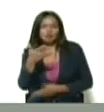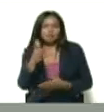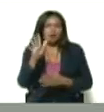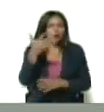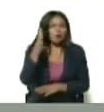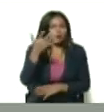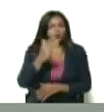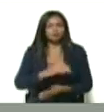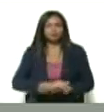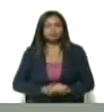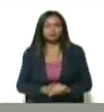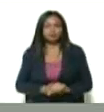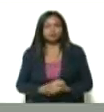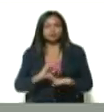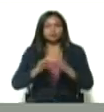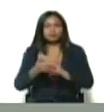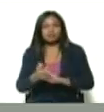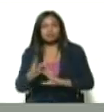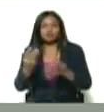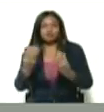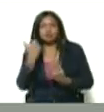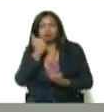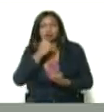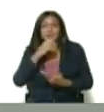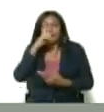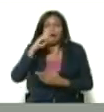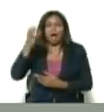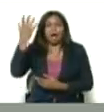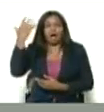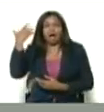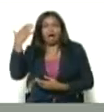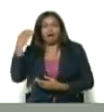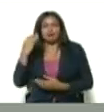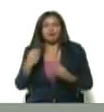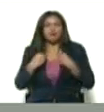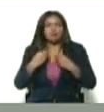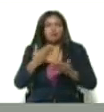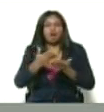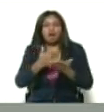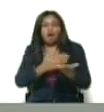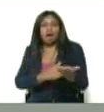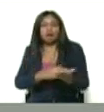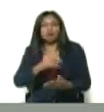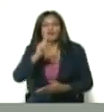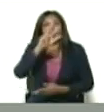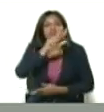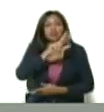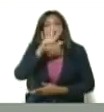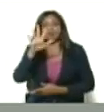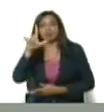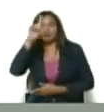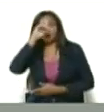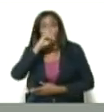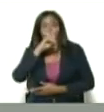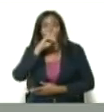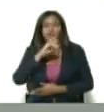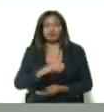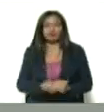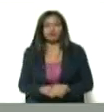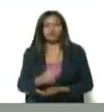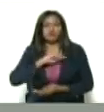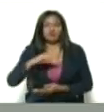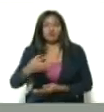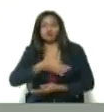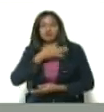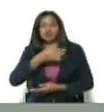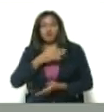menos. Producto de las enfermedades de la época, de la expectativa de vida, eran 35 años. Murió nuestro Señor